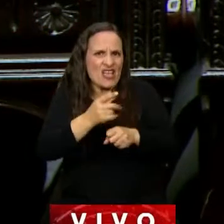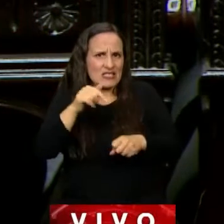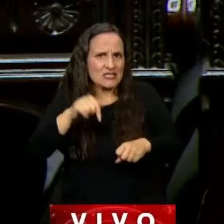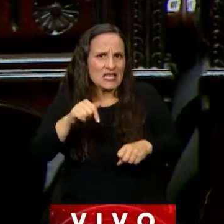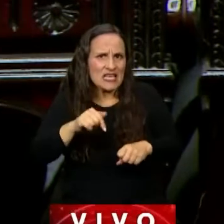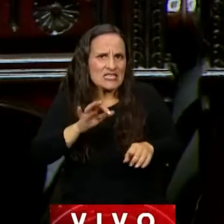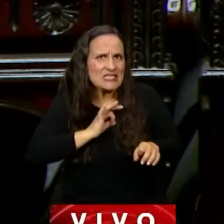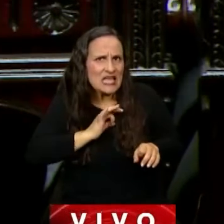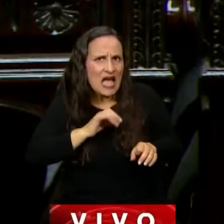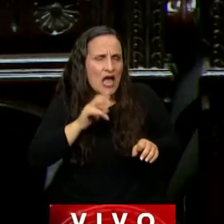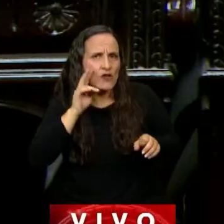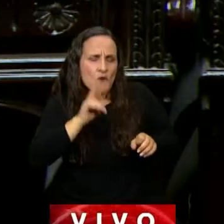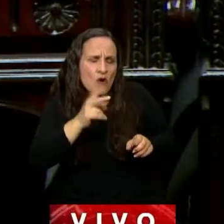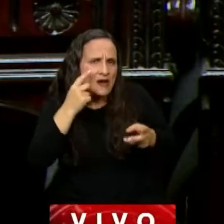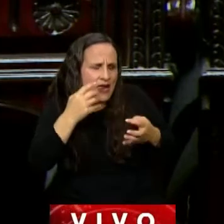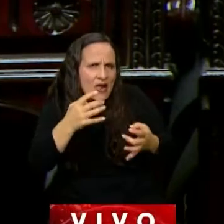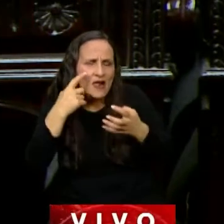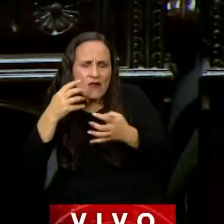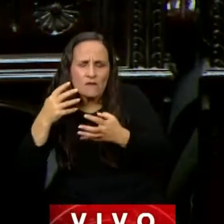año el escenario a la baja.